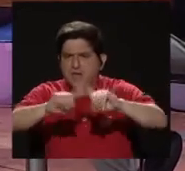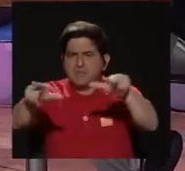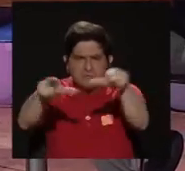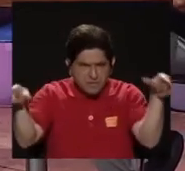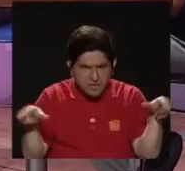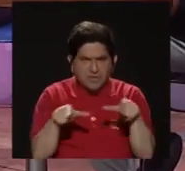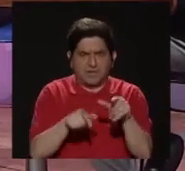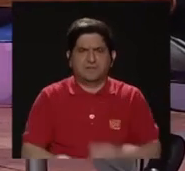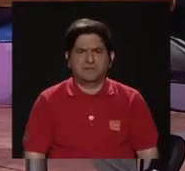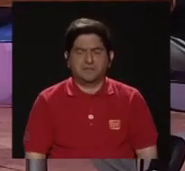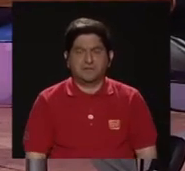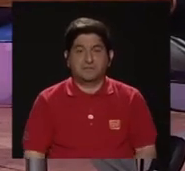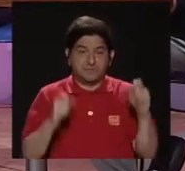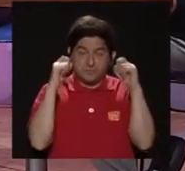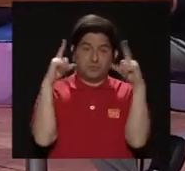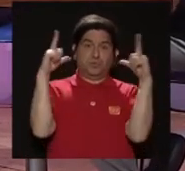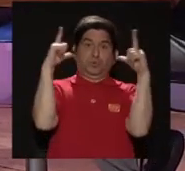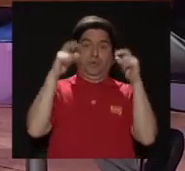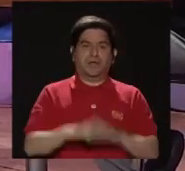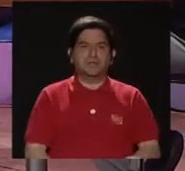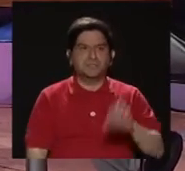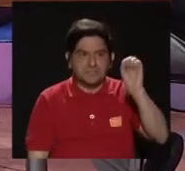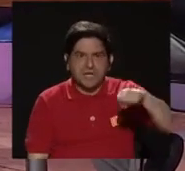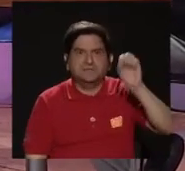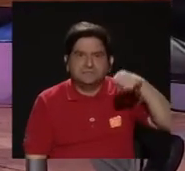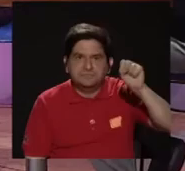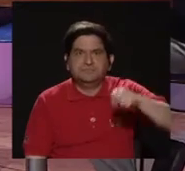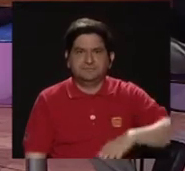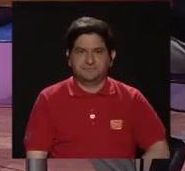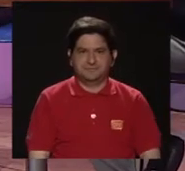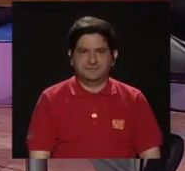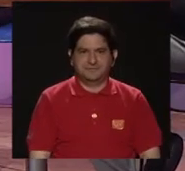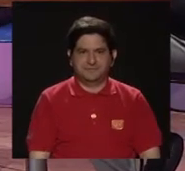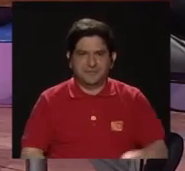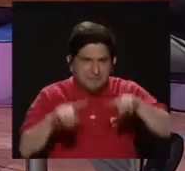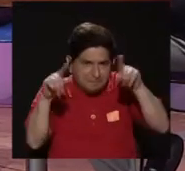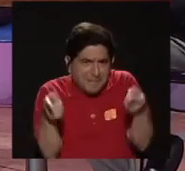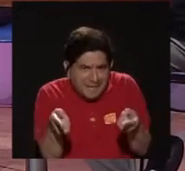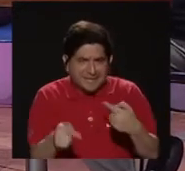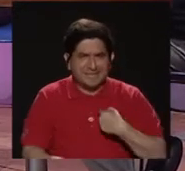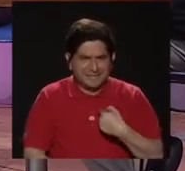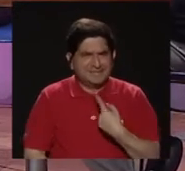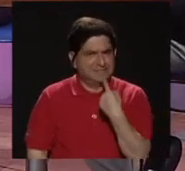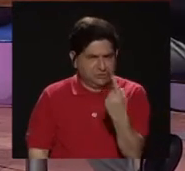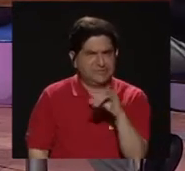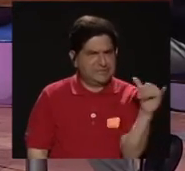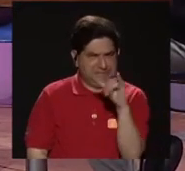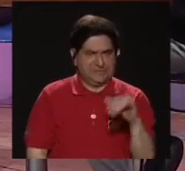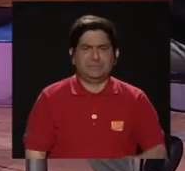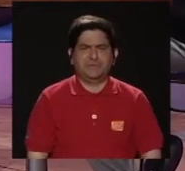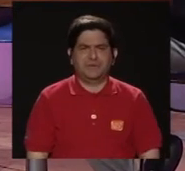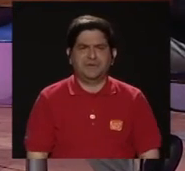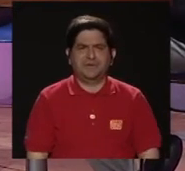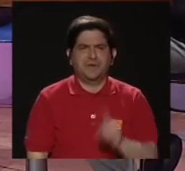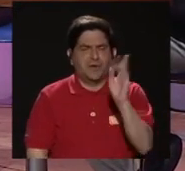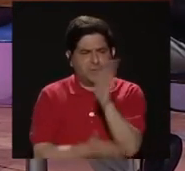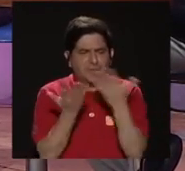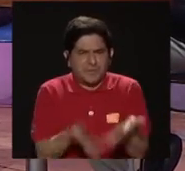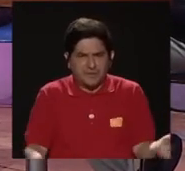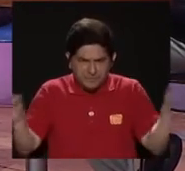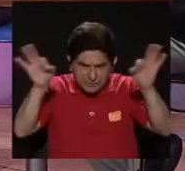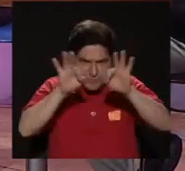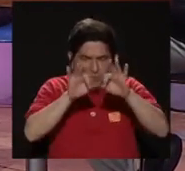sitios. Cara de sorpresa fue, Ana. Sí. Puedo hacer un paréntesis, claro. Y yo quiero señalar también que un aspecto destacado